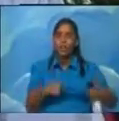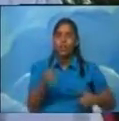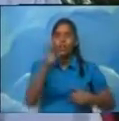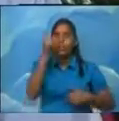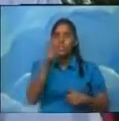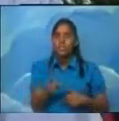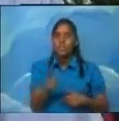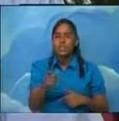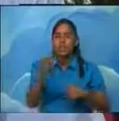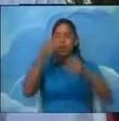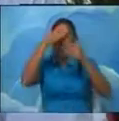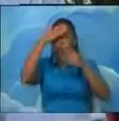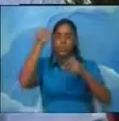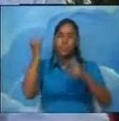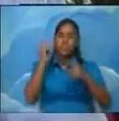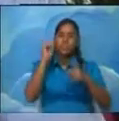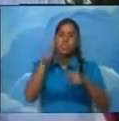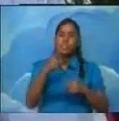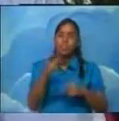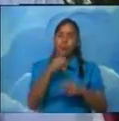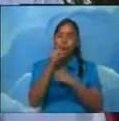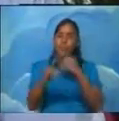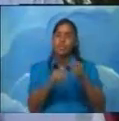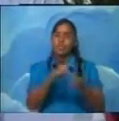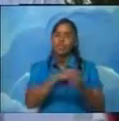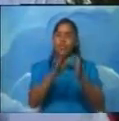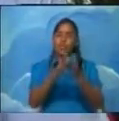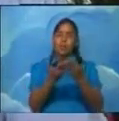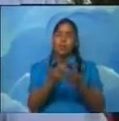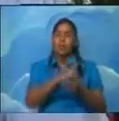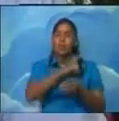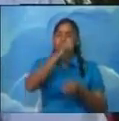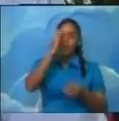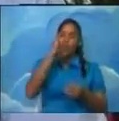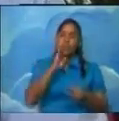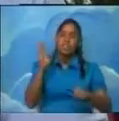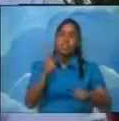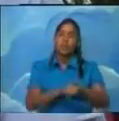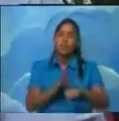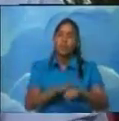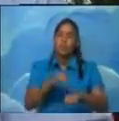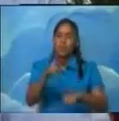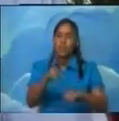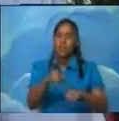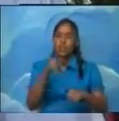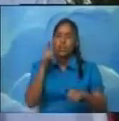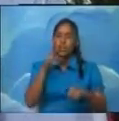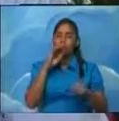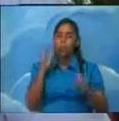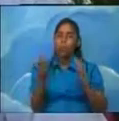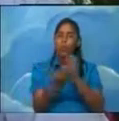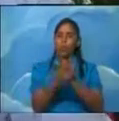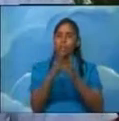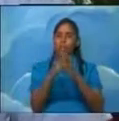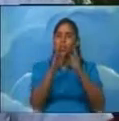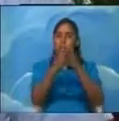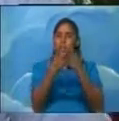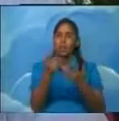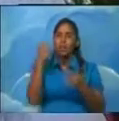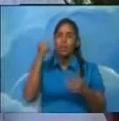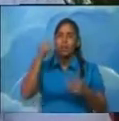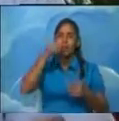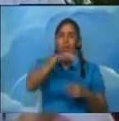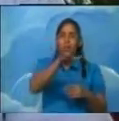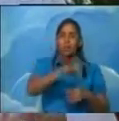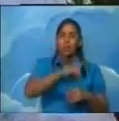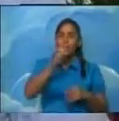oidor olvidadizo, sino hacedor de la palabra. Que se cumpla esa palabra, que usted guarde las palabras. Para el pueblo de Israel